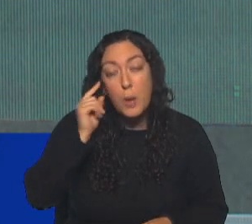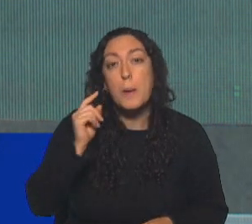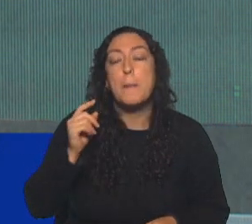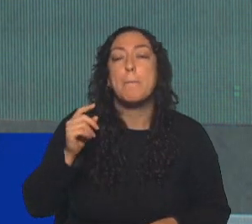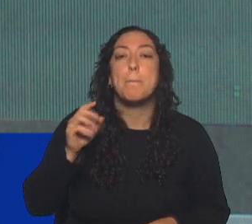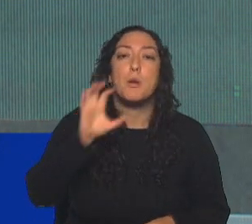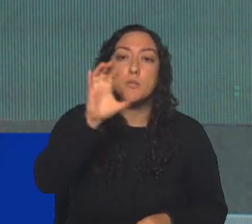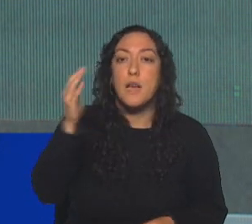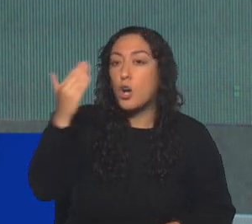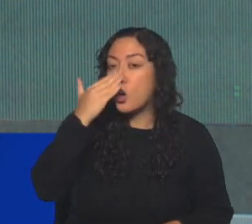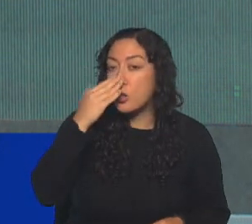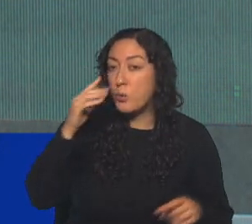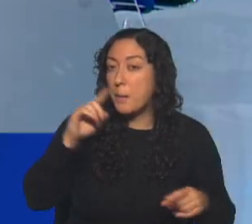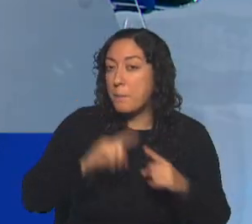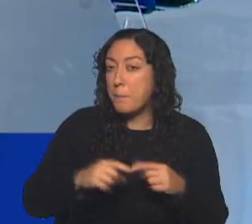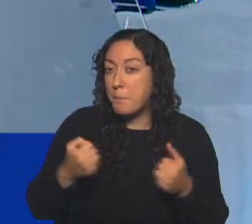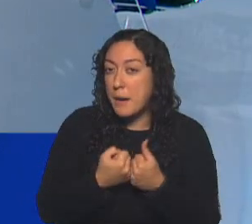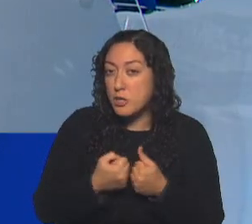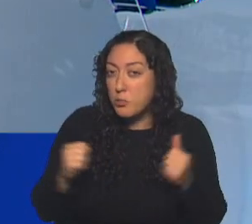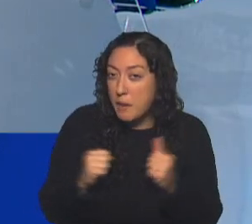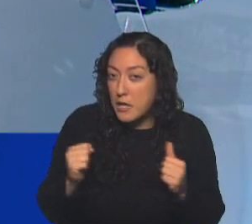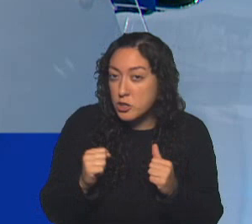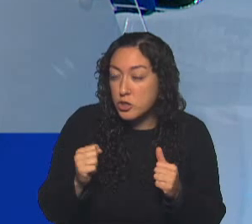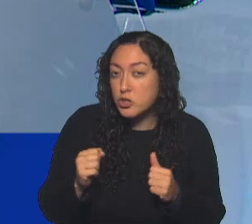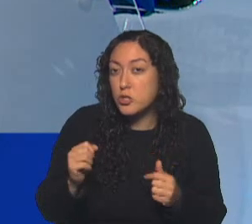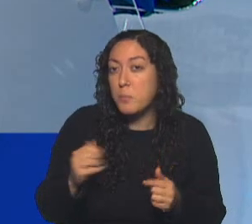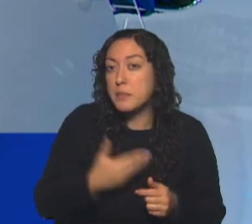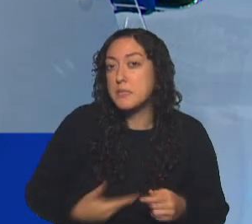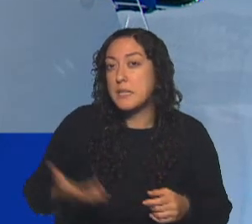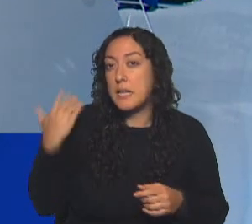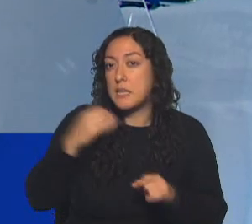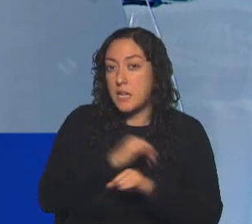este pacto de mayo que anunció el presidente, como bien decías vos, el 1 de marzo?